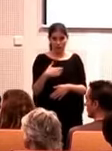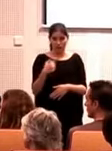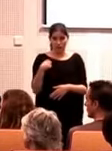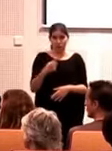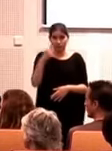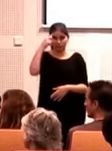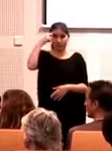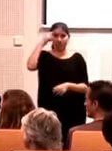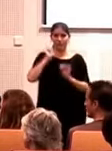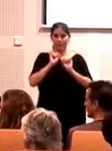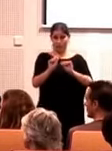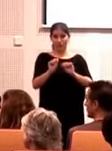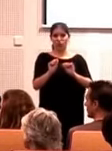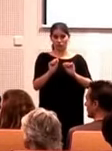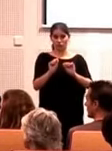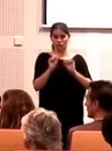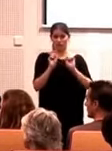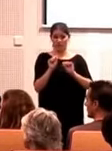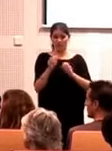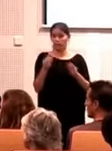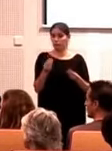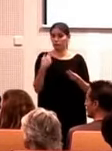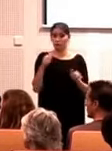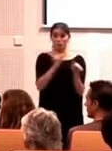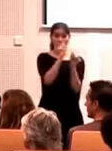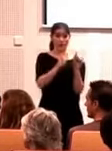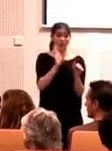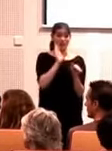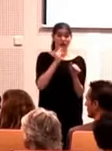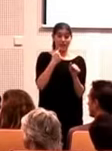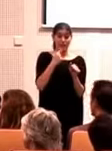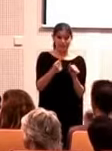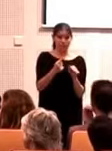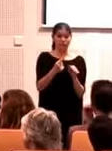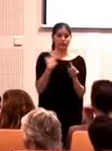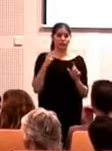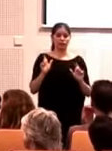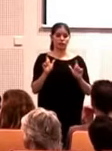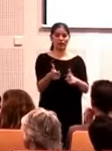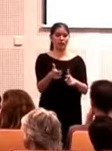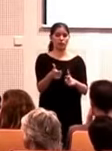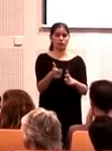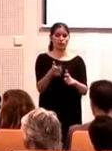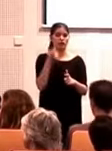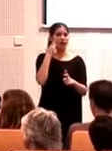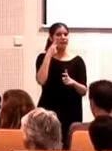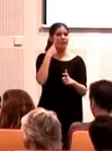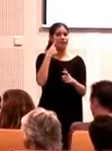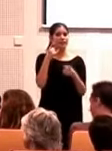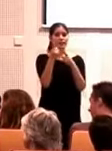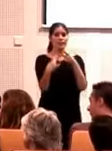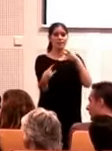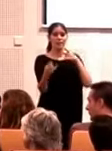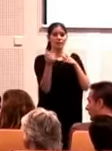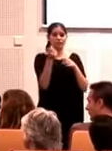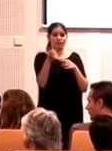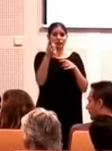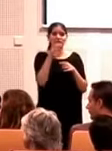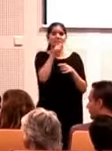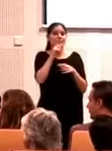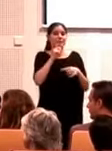también defiendo. Es decir, por eso en nuestro modelo tenía que haber la reunión de expectativas, porque hay una cosa que se llama feeling, que se llama química. Tú